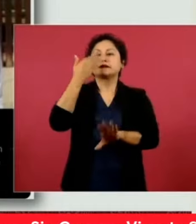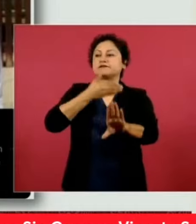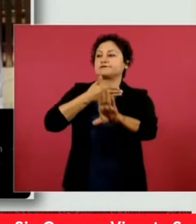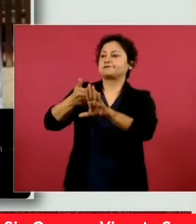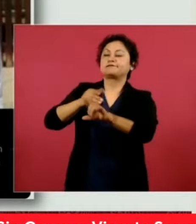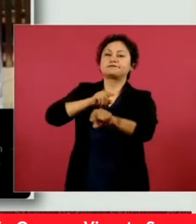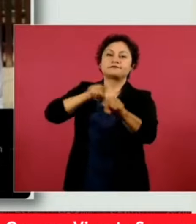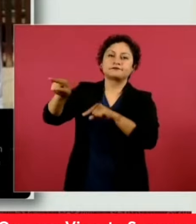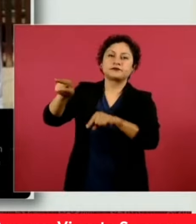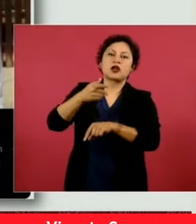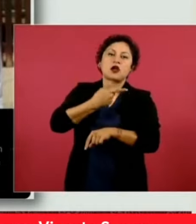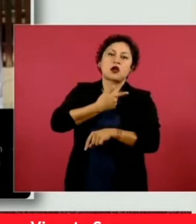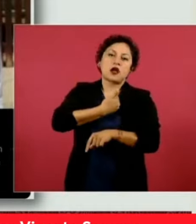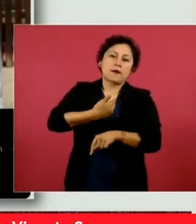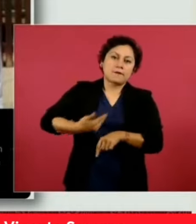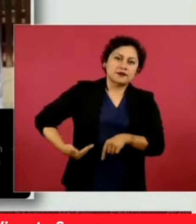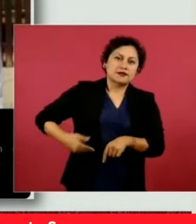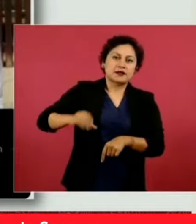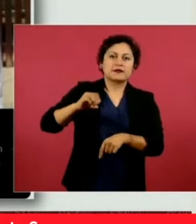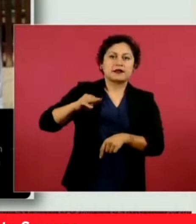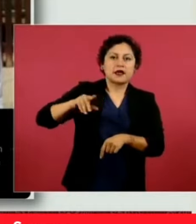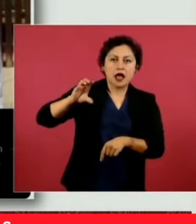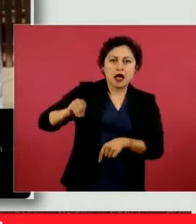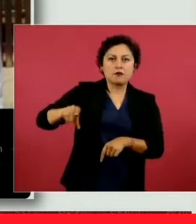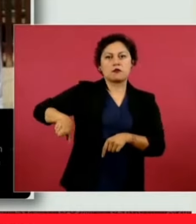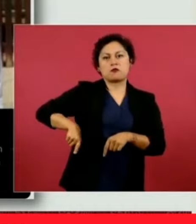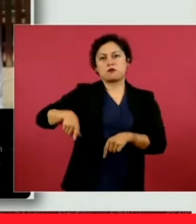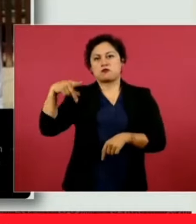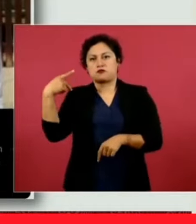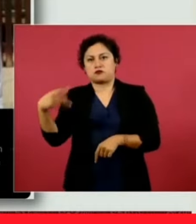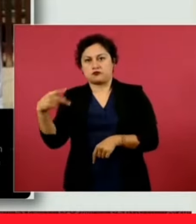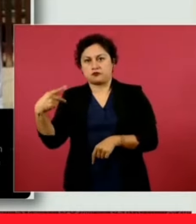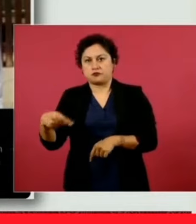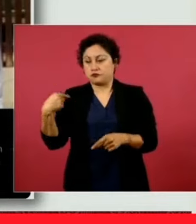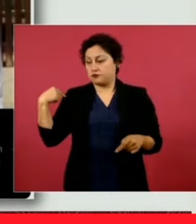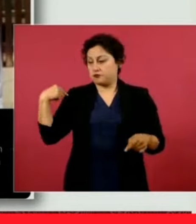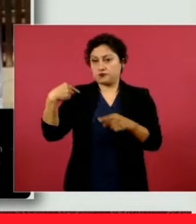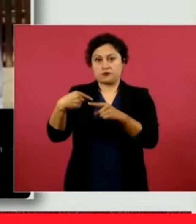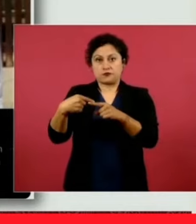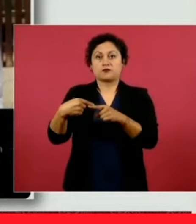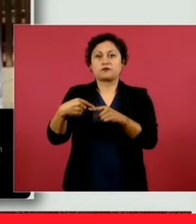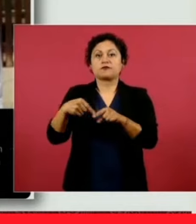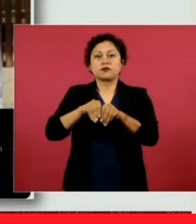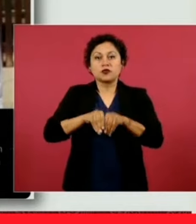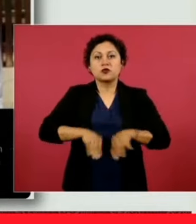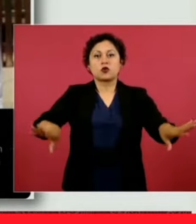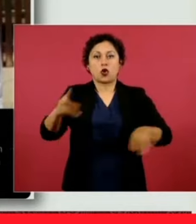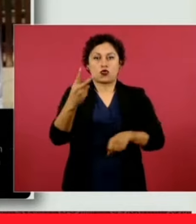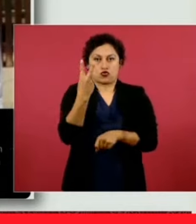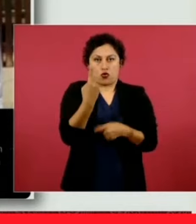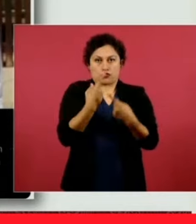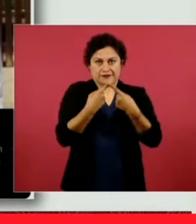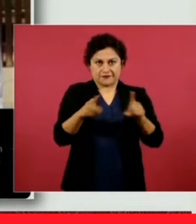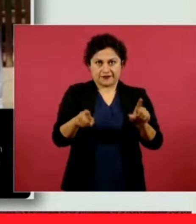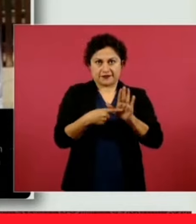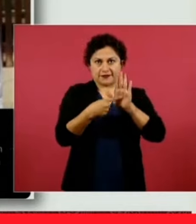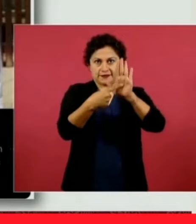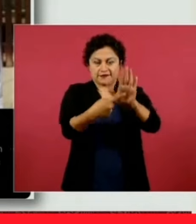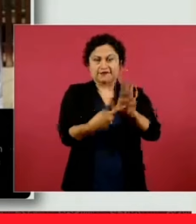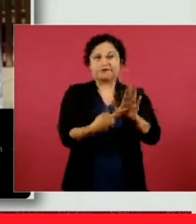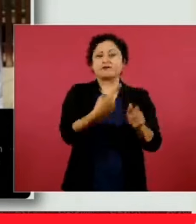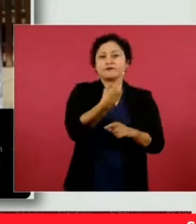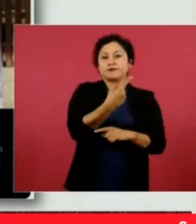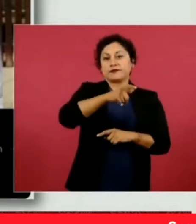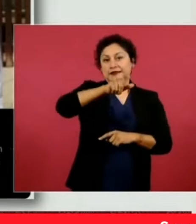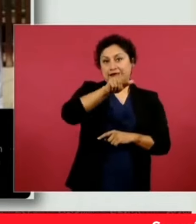México y al presidente López Obrador. En estos días circularon dos montajes de este tipo. Uno en X,